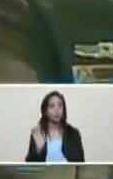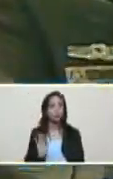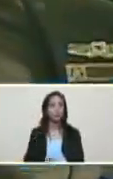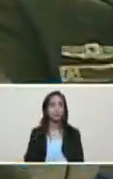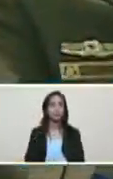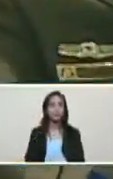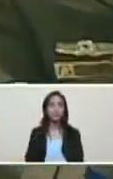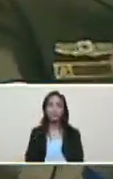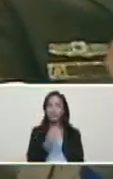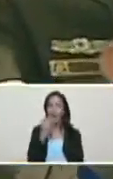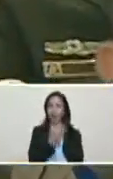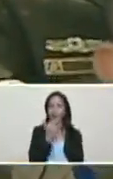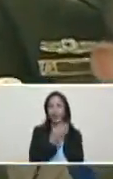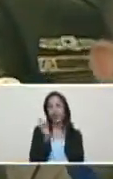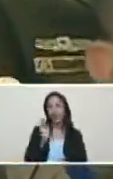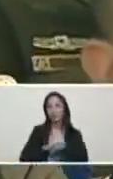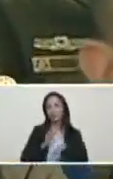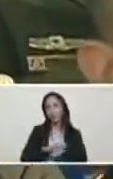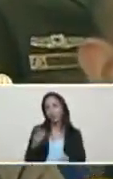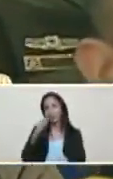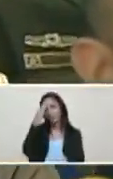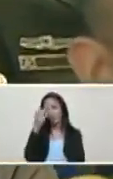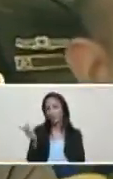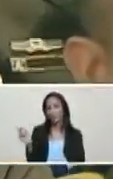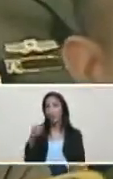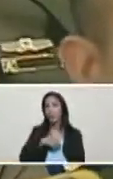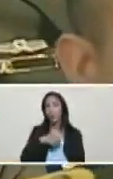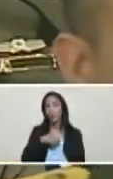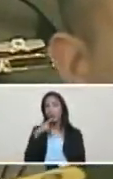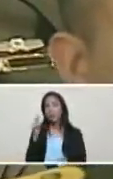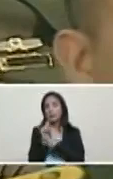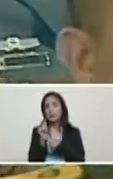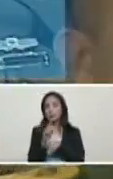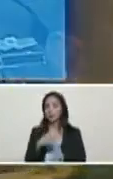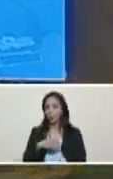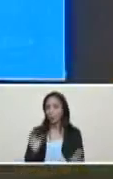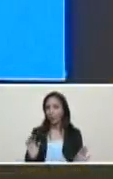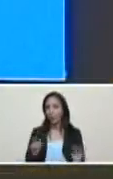Él se ríe porque él sabe que no podemos decir muchas cosas